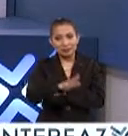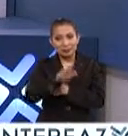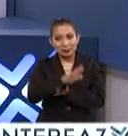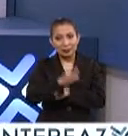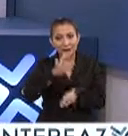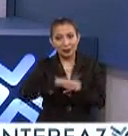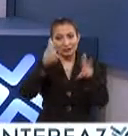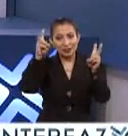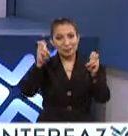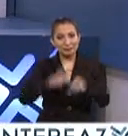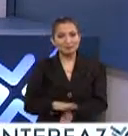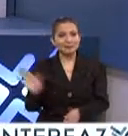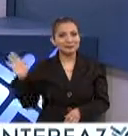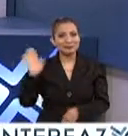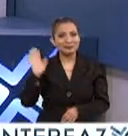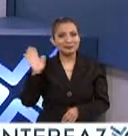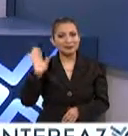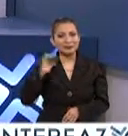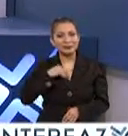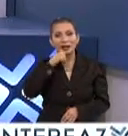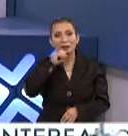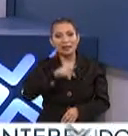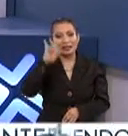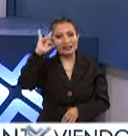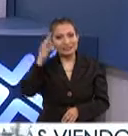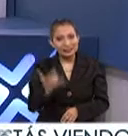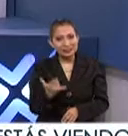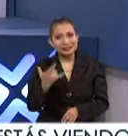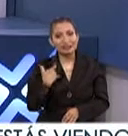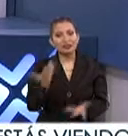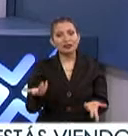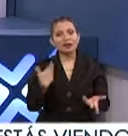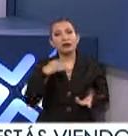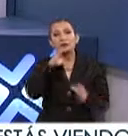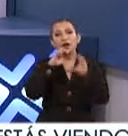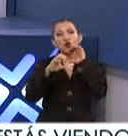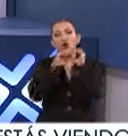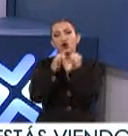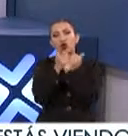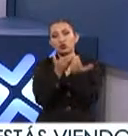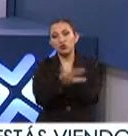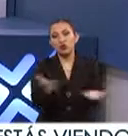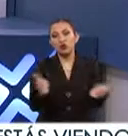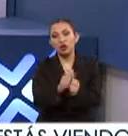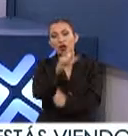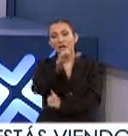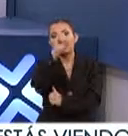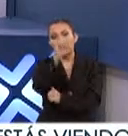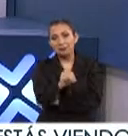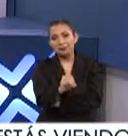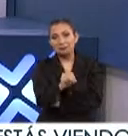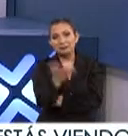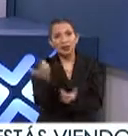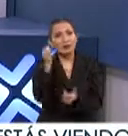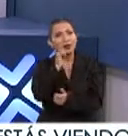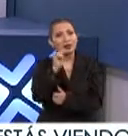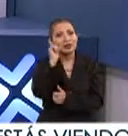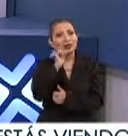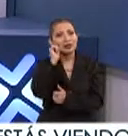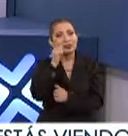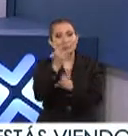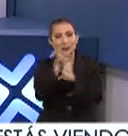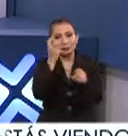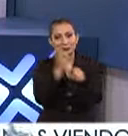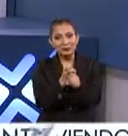con más temas. Así es, nos despedimos también de Griselda Yebra, quien nos permitió comunicarnos con ustedes a través de la lengua de señas mexicana. Y como siempre,